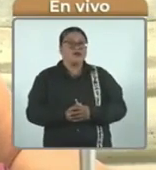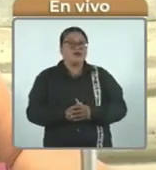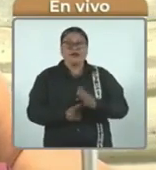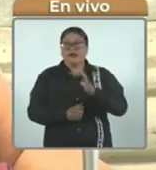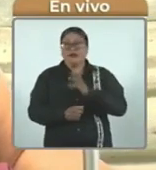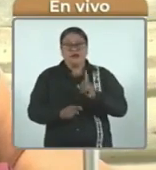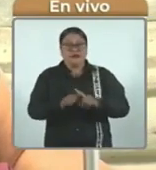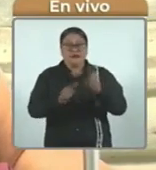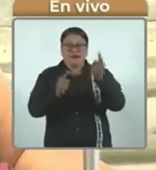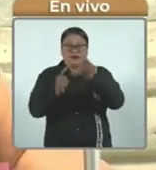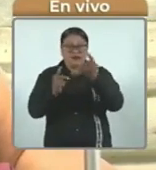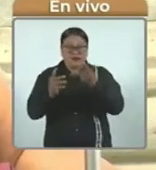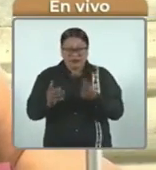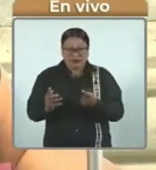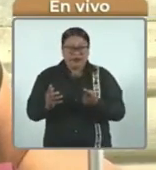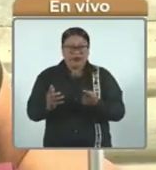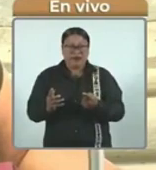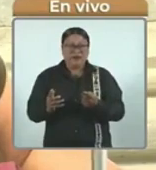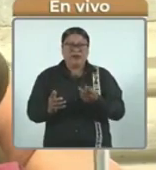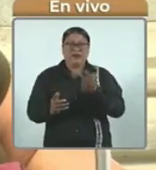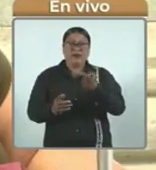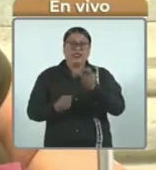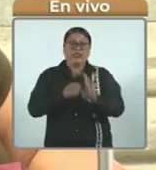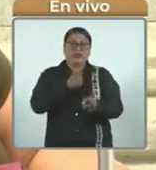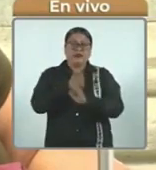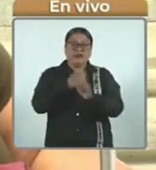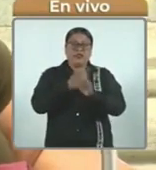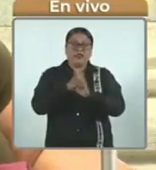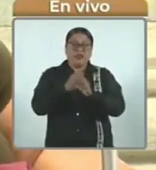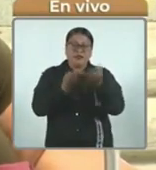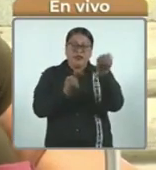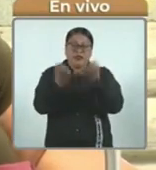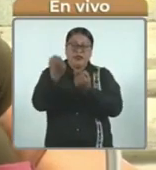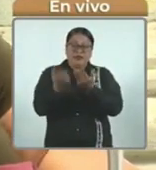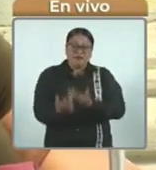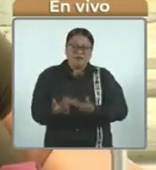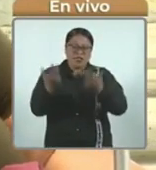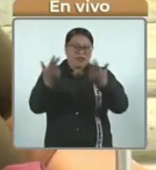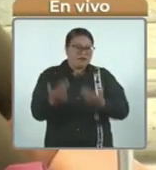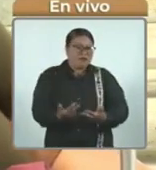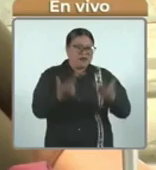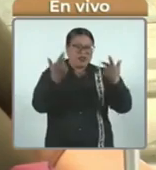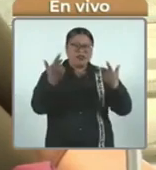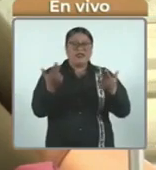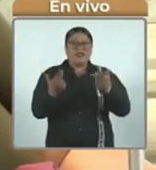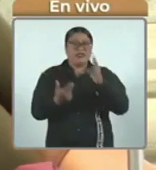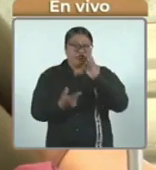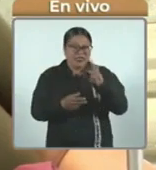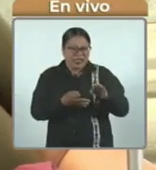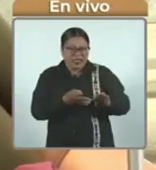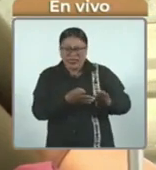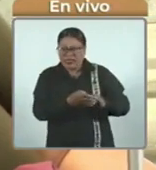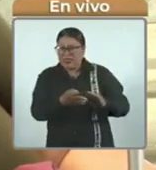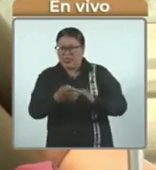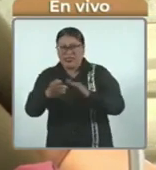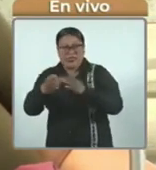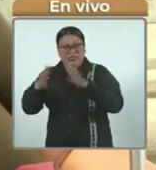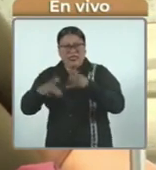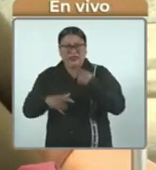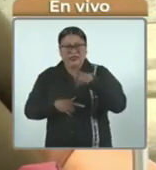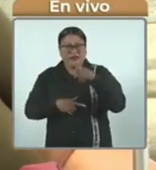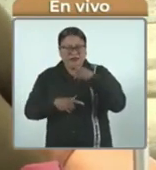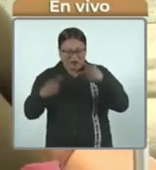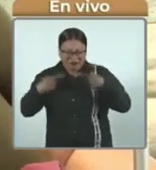otras cosas, pues estos cristalazos en las calles, la verdad es que sí, ya es muy una constante, nos denuncian este tema